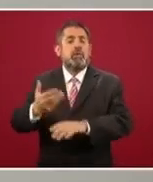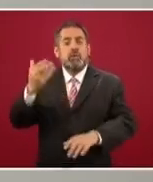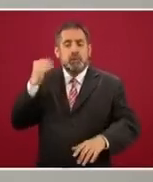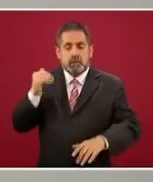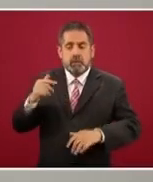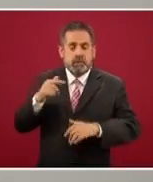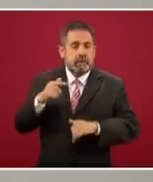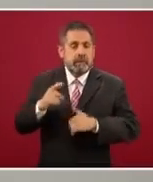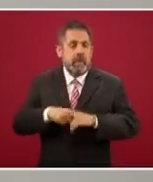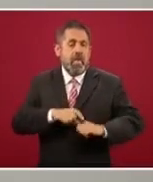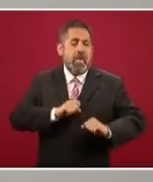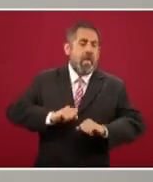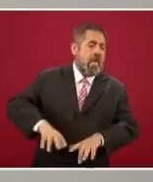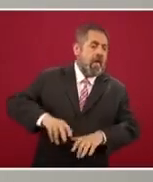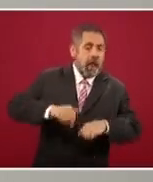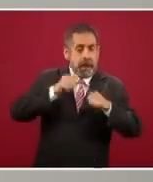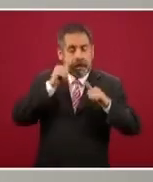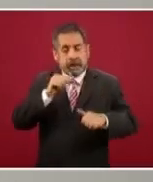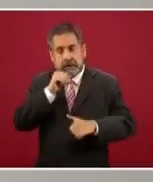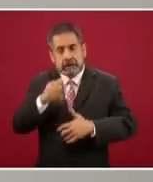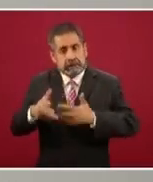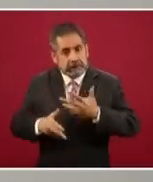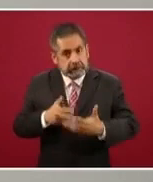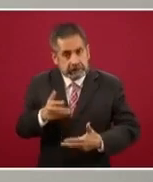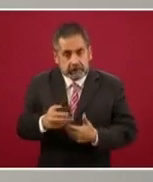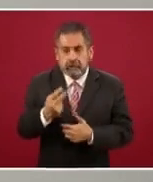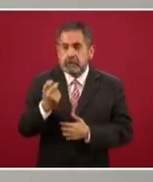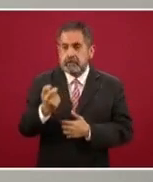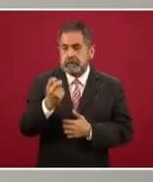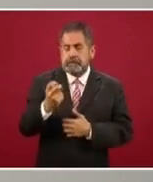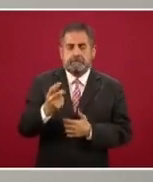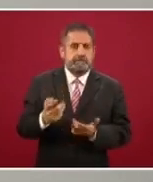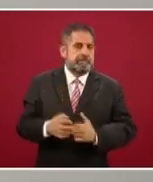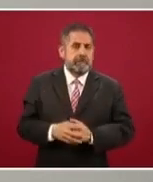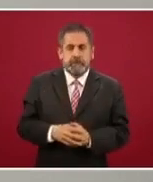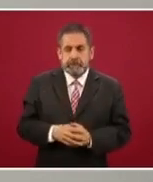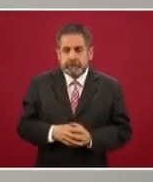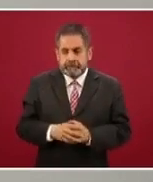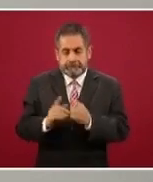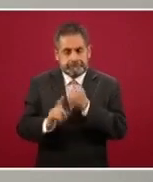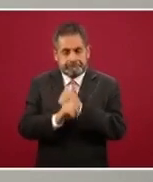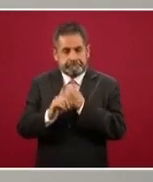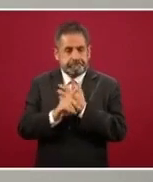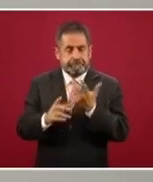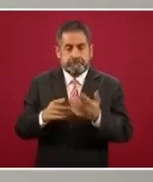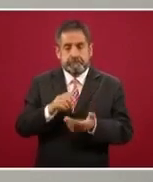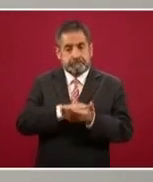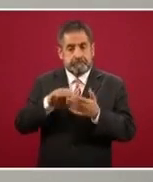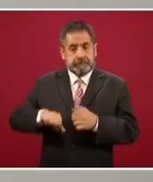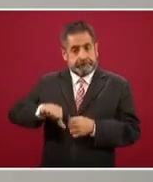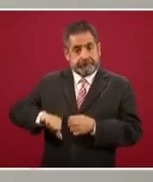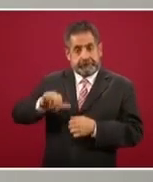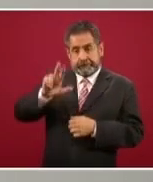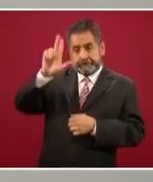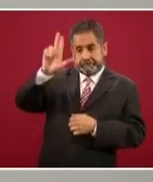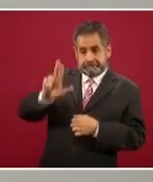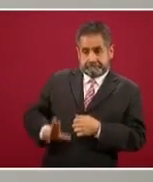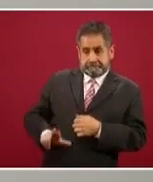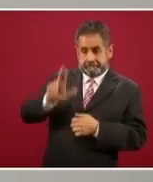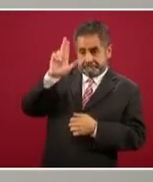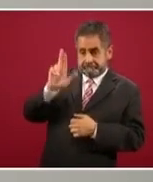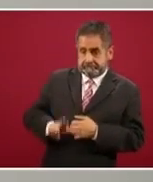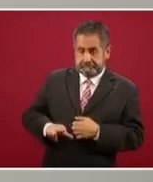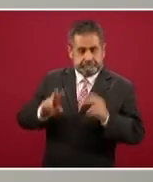fue abandonando y que hemos dado precisamente en estas, estos martes del pulso de la